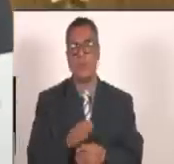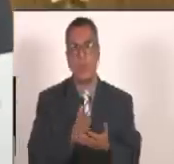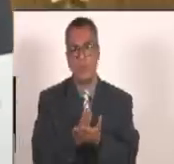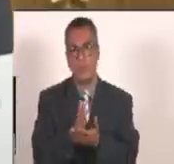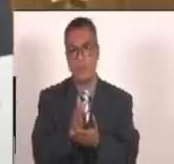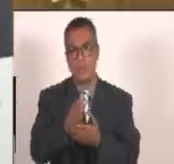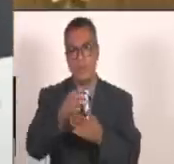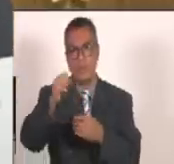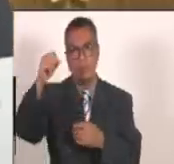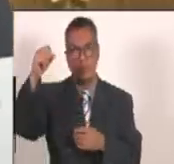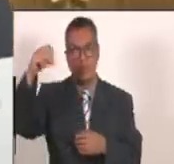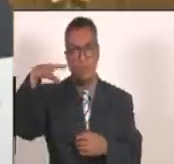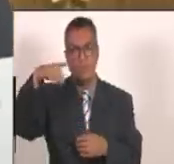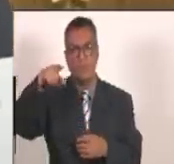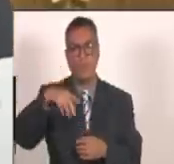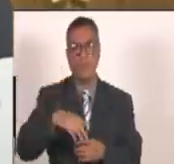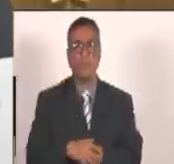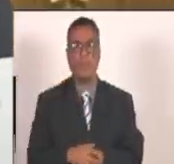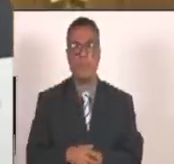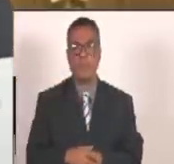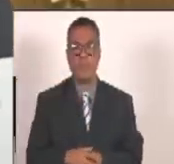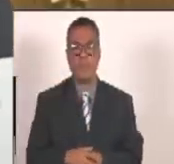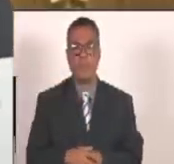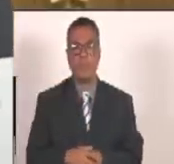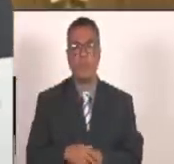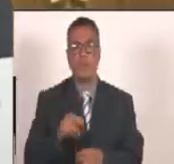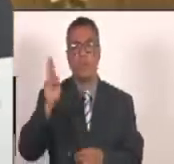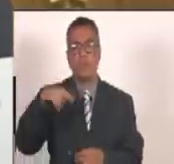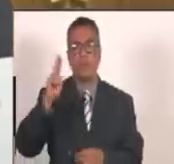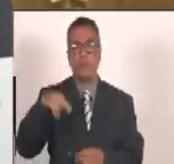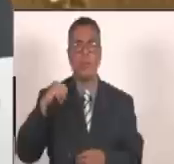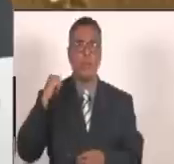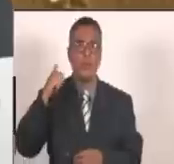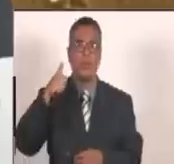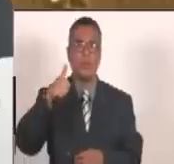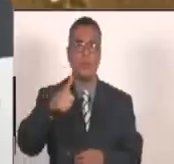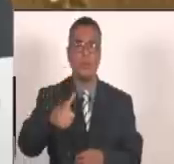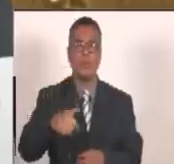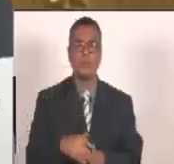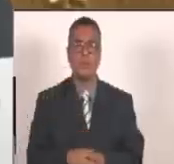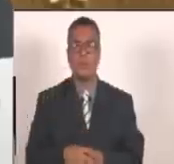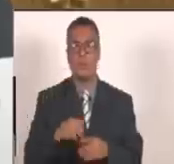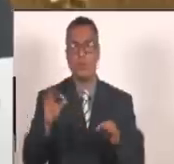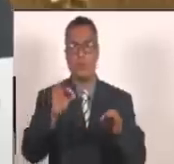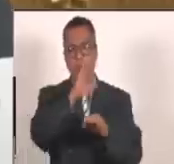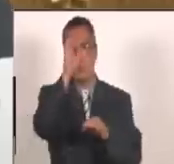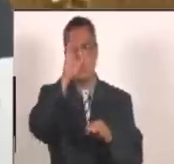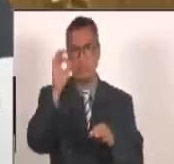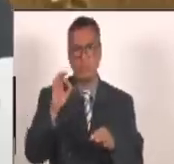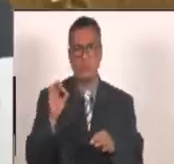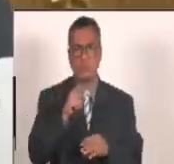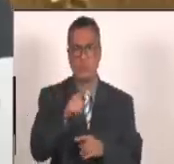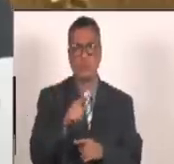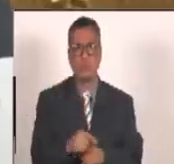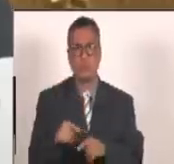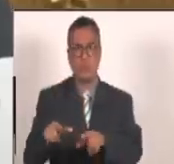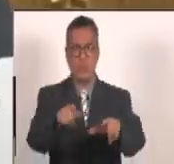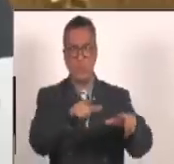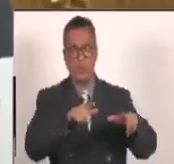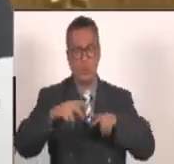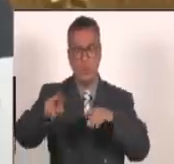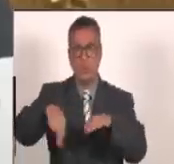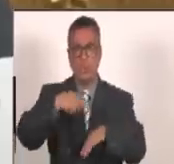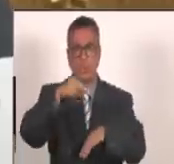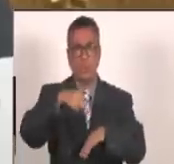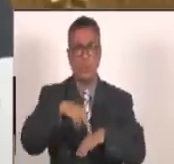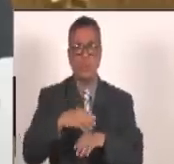siga iluminando a las nuevas generaciones de artistas de la escena